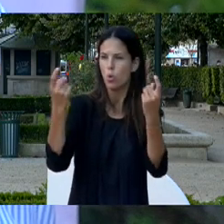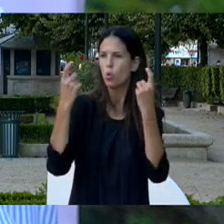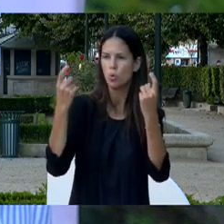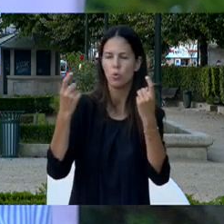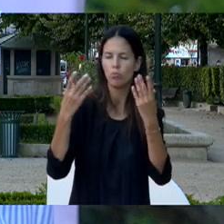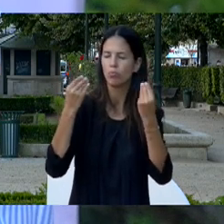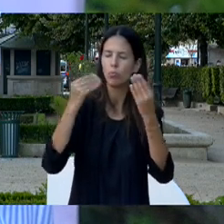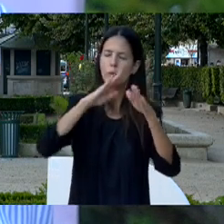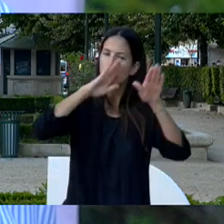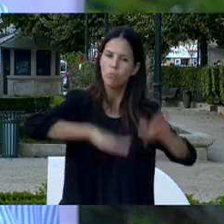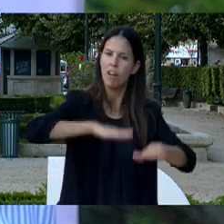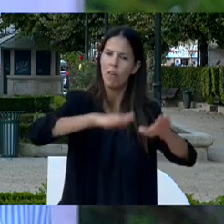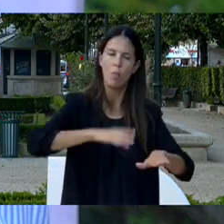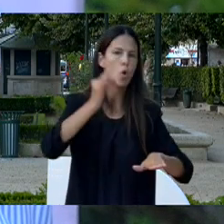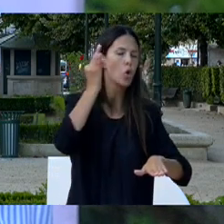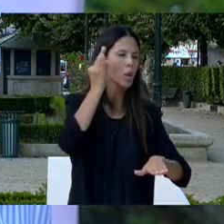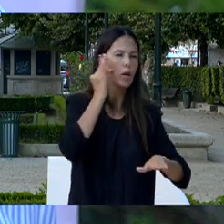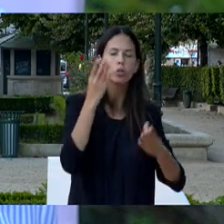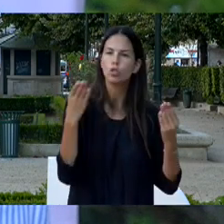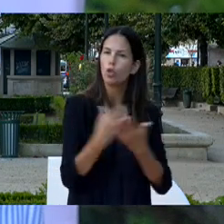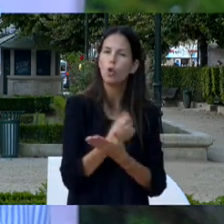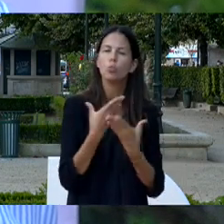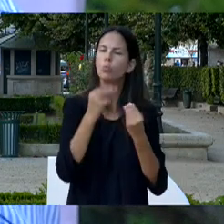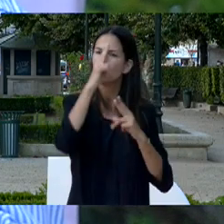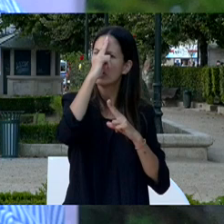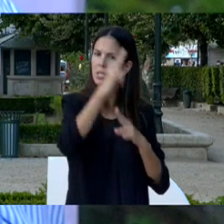leais con ela e foron moi respetuosos con